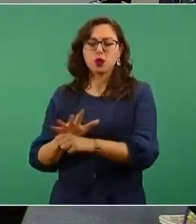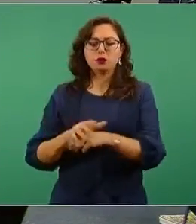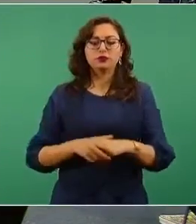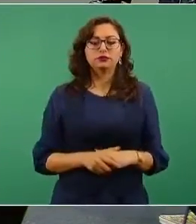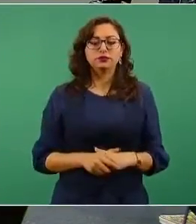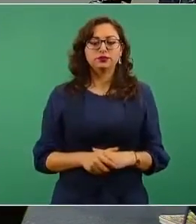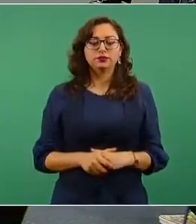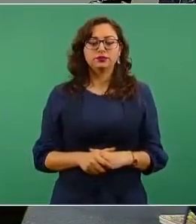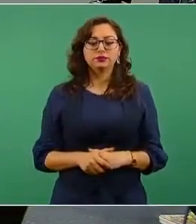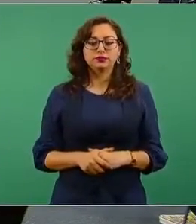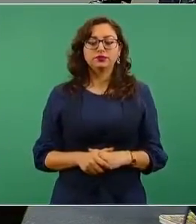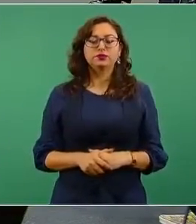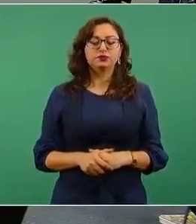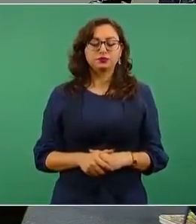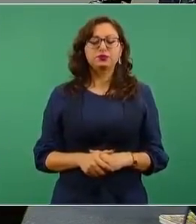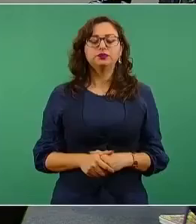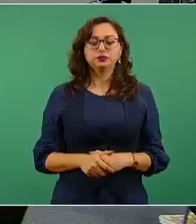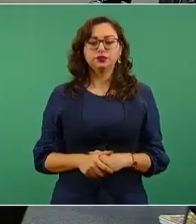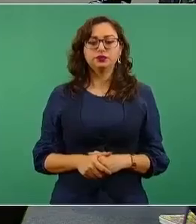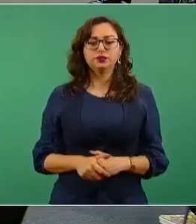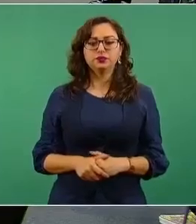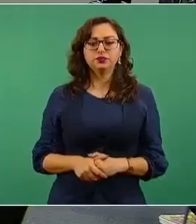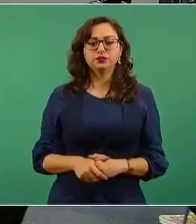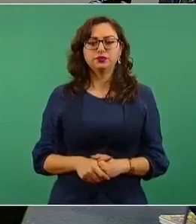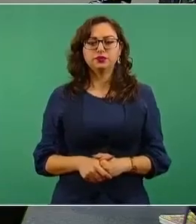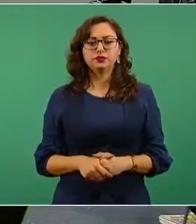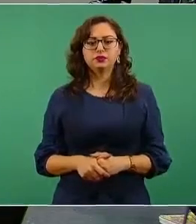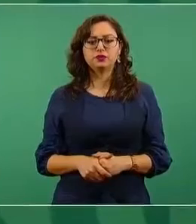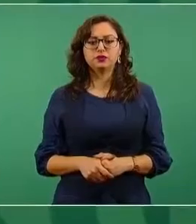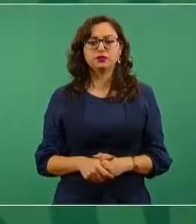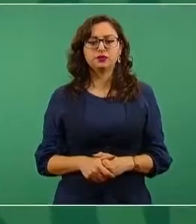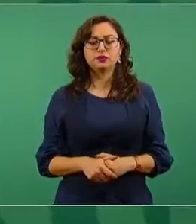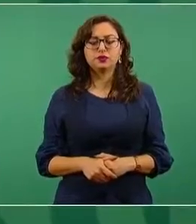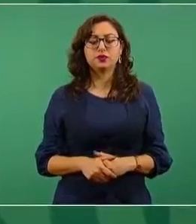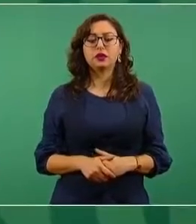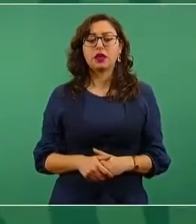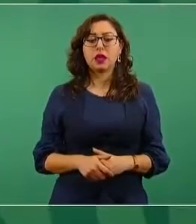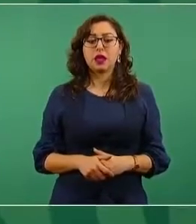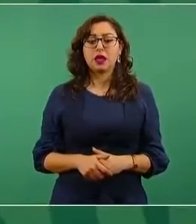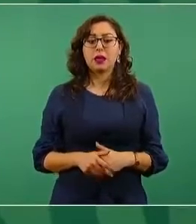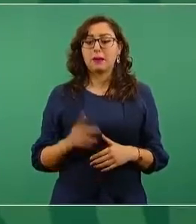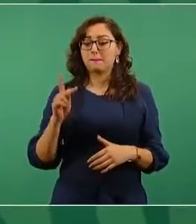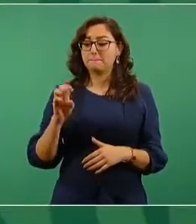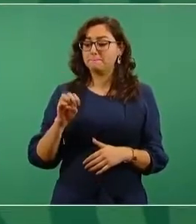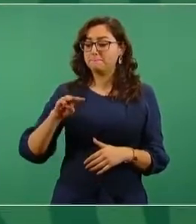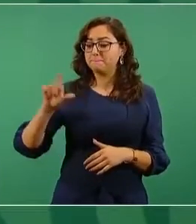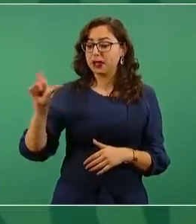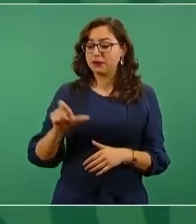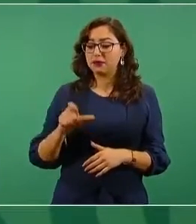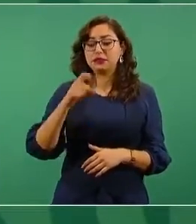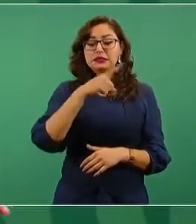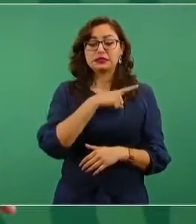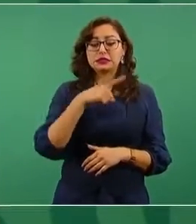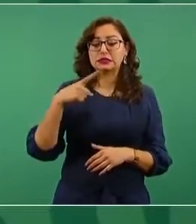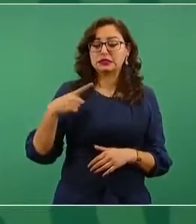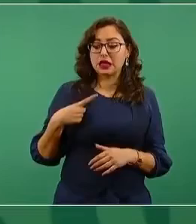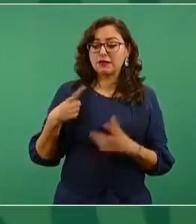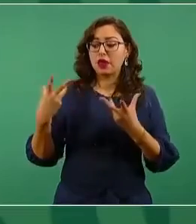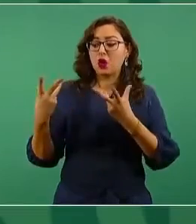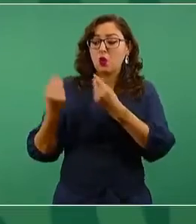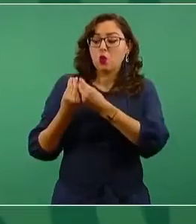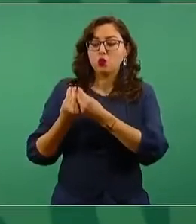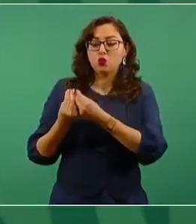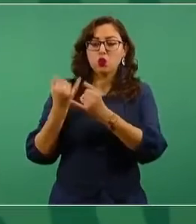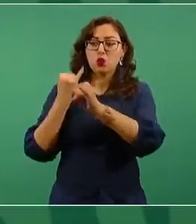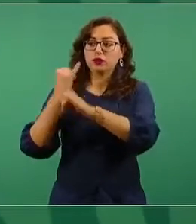Petróleos Mexicanos debe trabajar con por lo menos 2 calificadoras. Nosotros